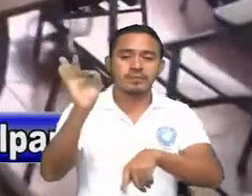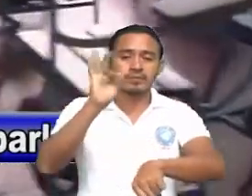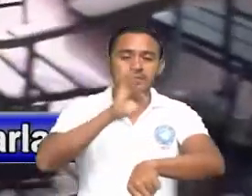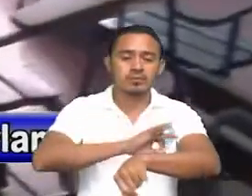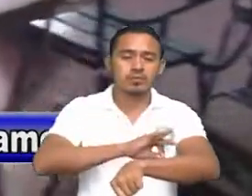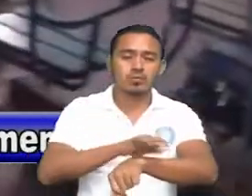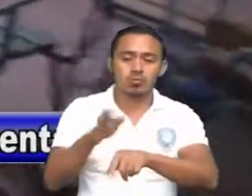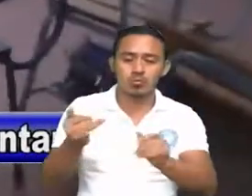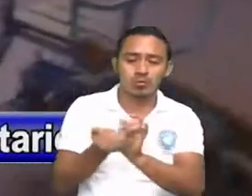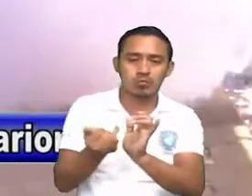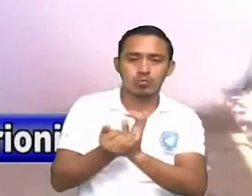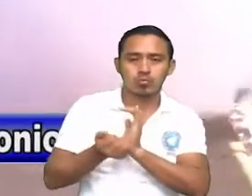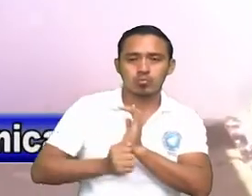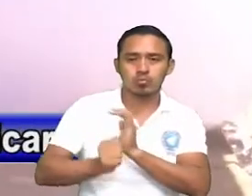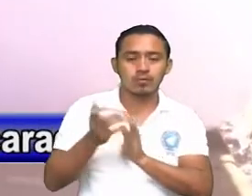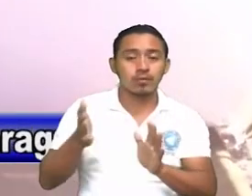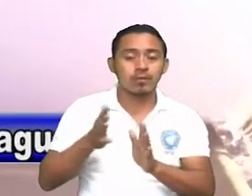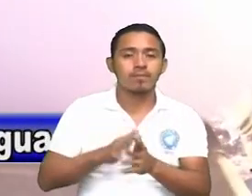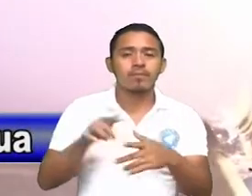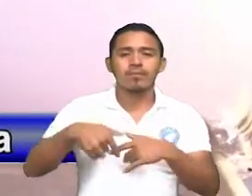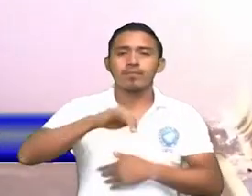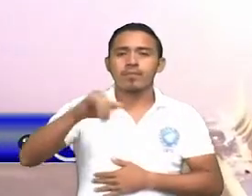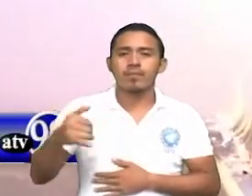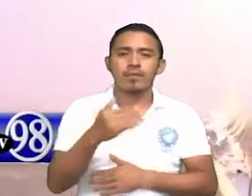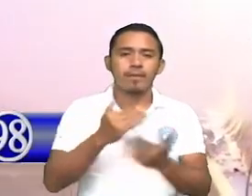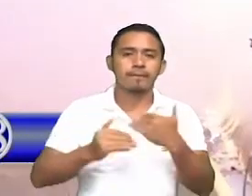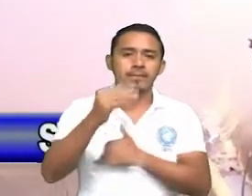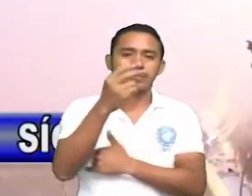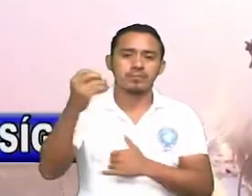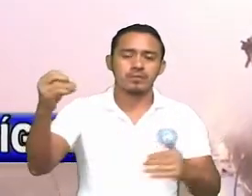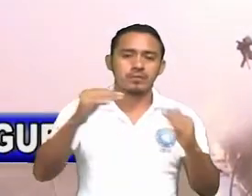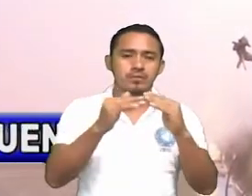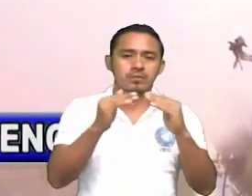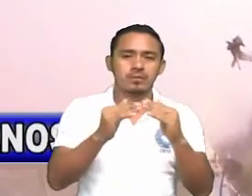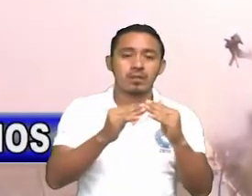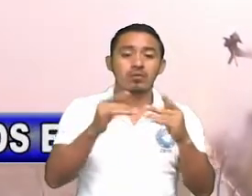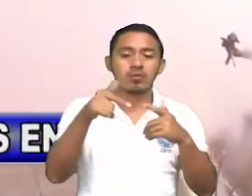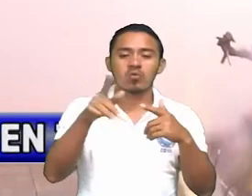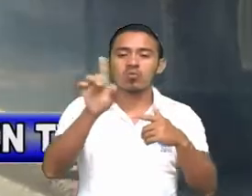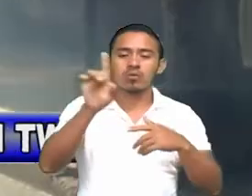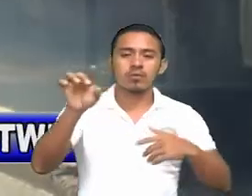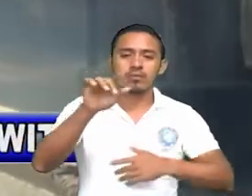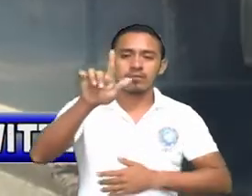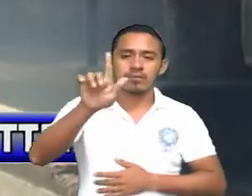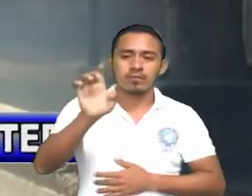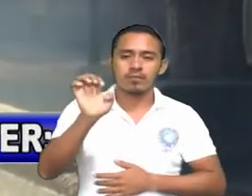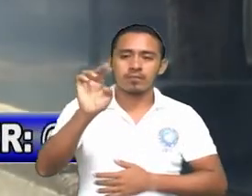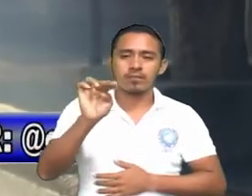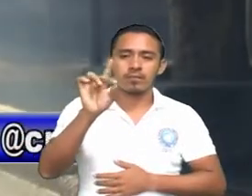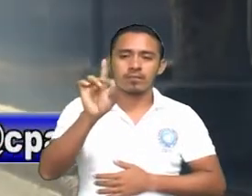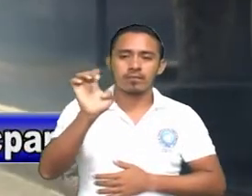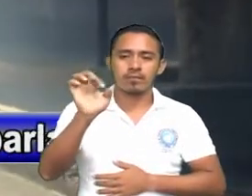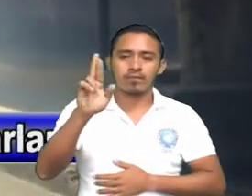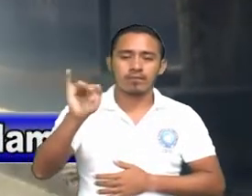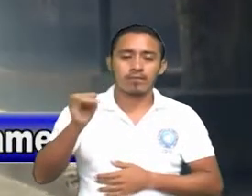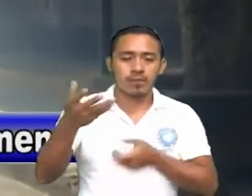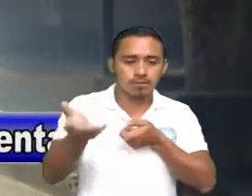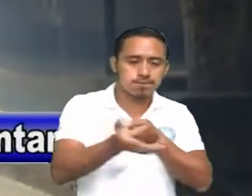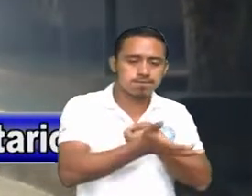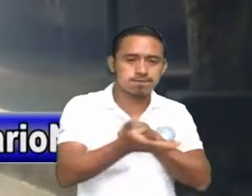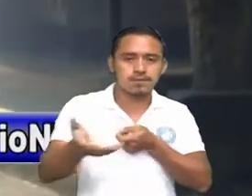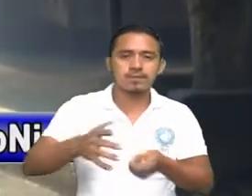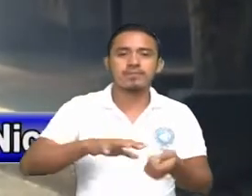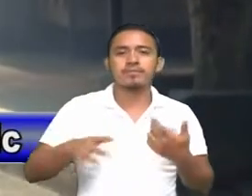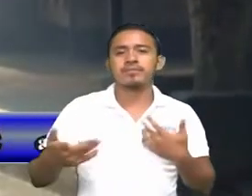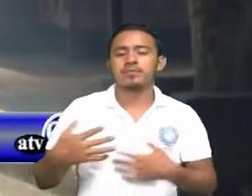sus larvas. Este jueves, más de 200 viviendas del barrio La Tenderí fueron fumigadas por brigadas del Ministerio de Salud.